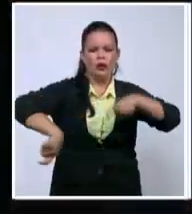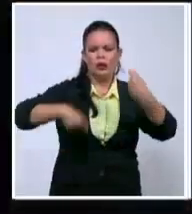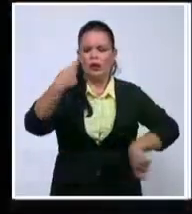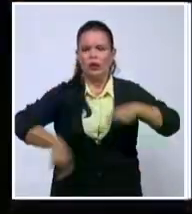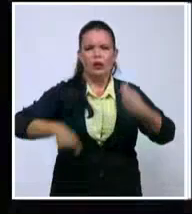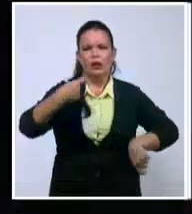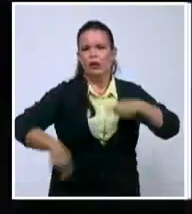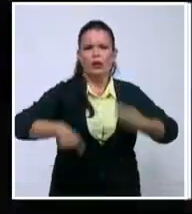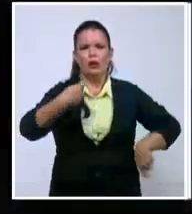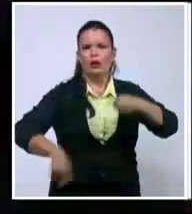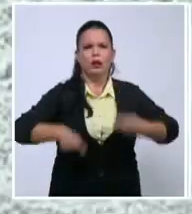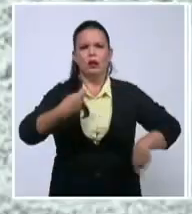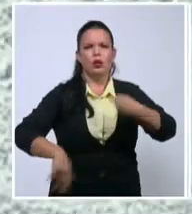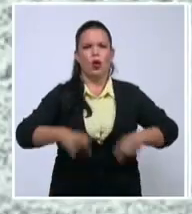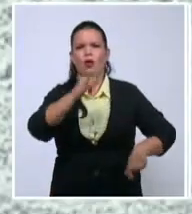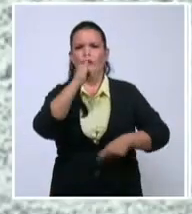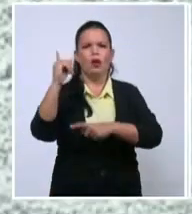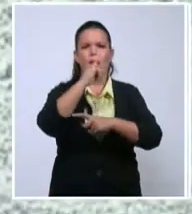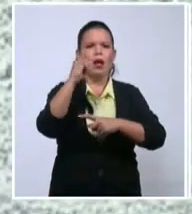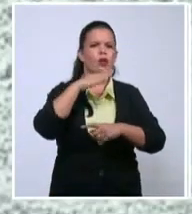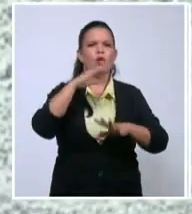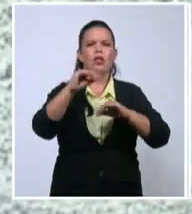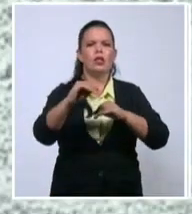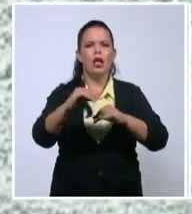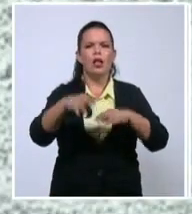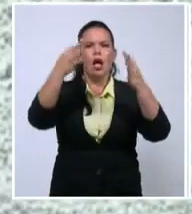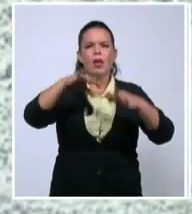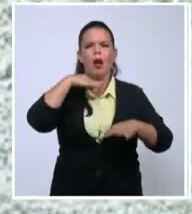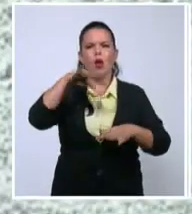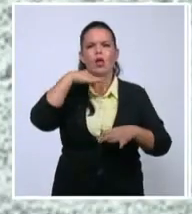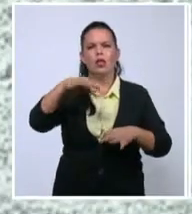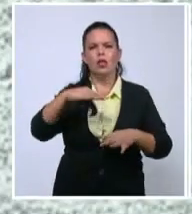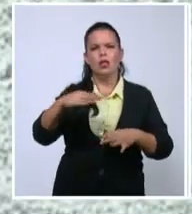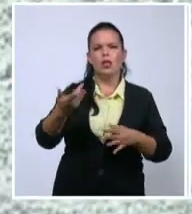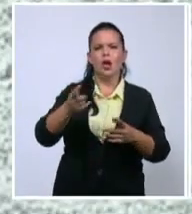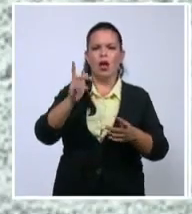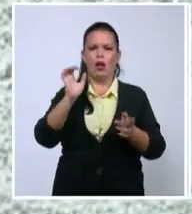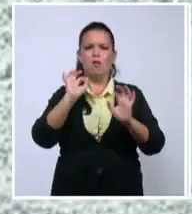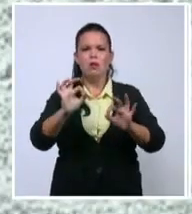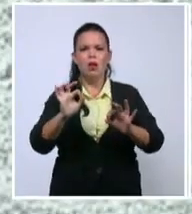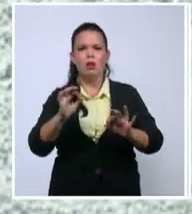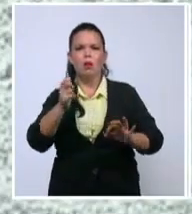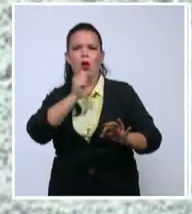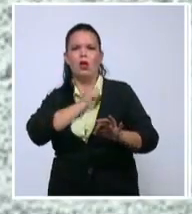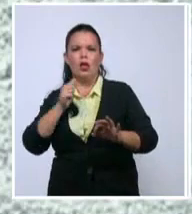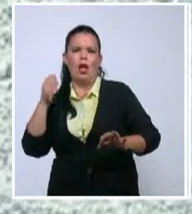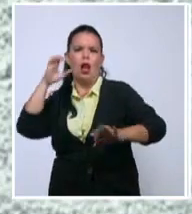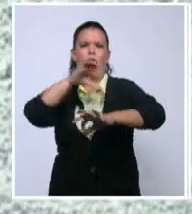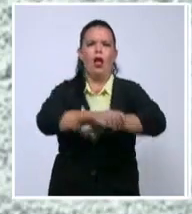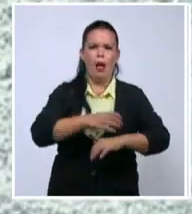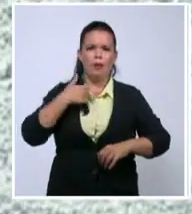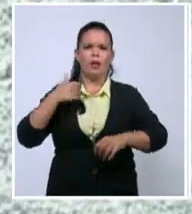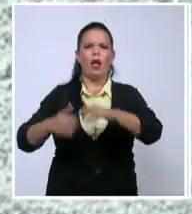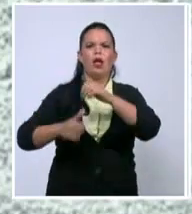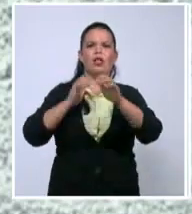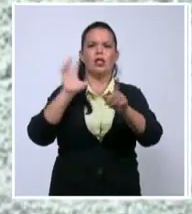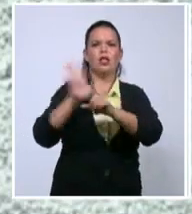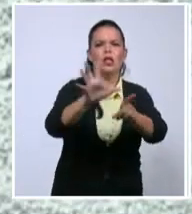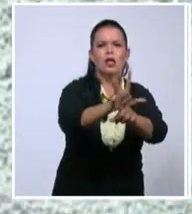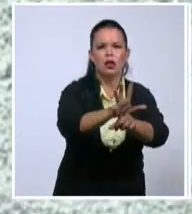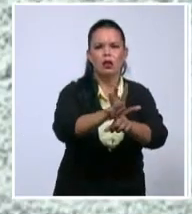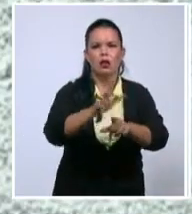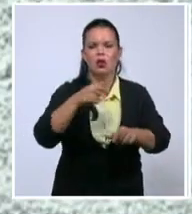atrás, estos comunistas me están cayendo atrás. Ah, salgo corriendo, ya termino, la llevo a la calle 10, apago el video y